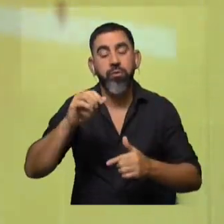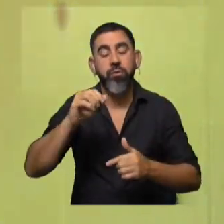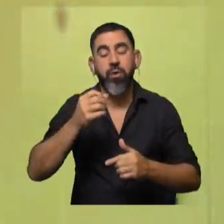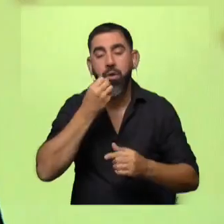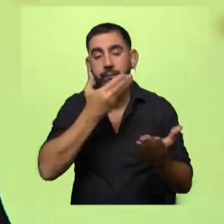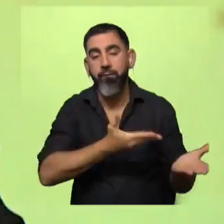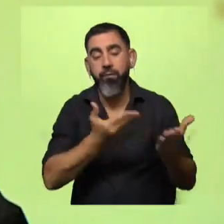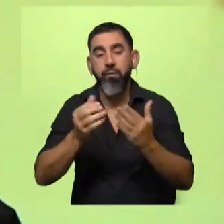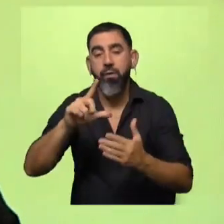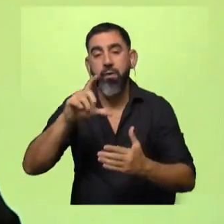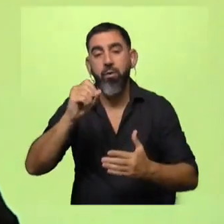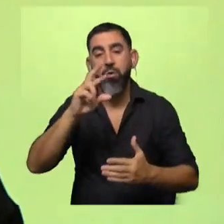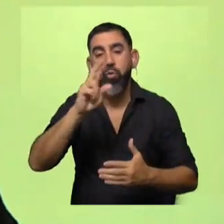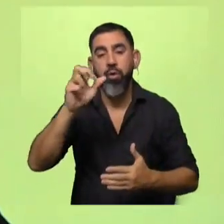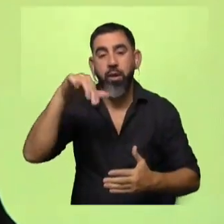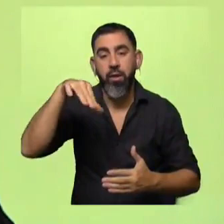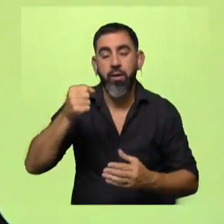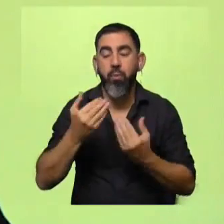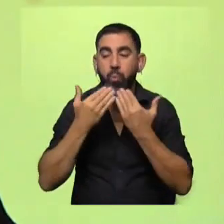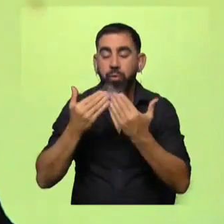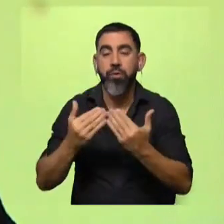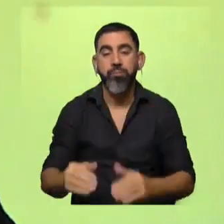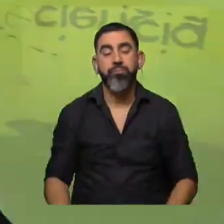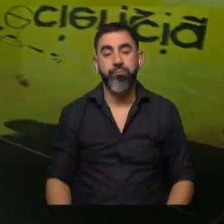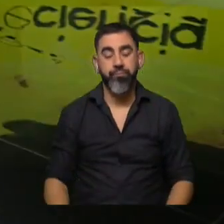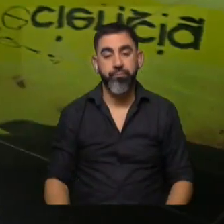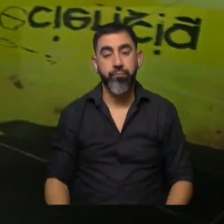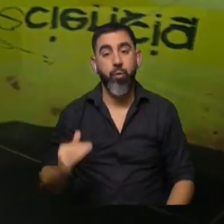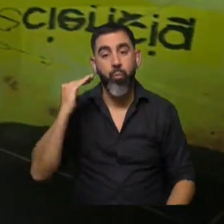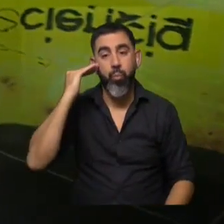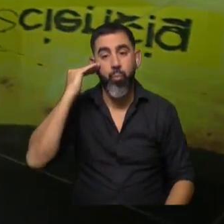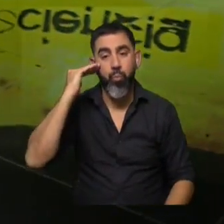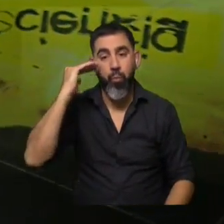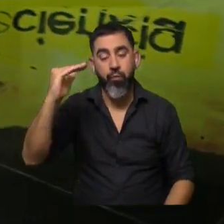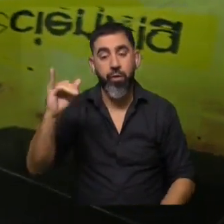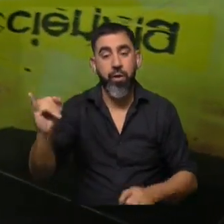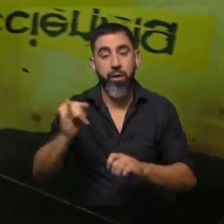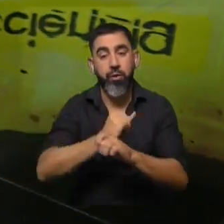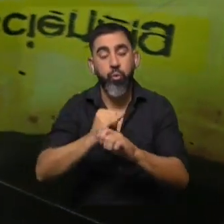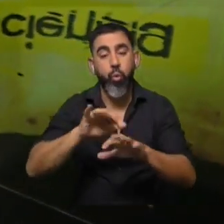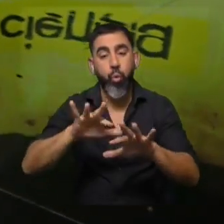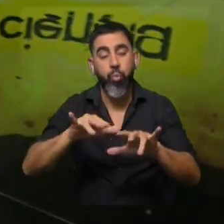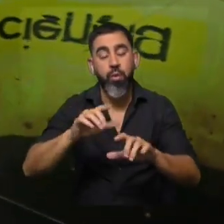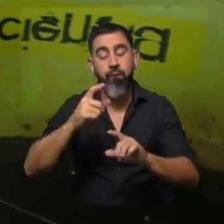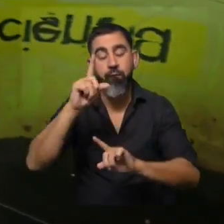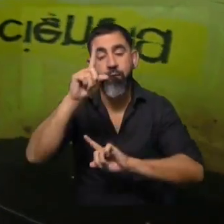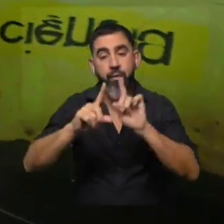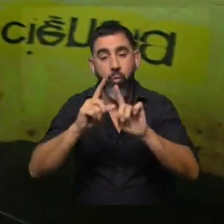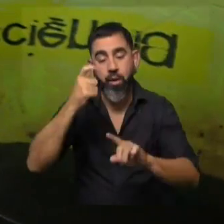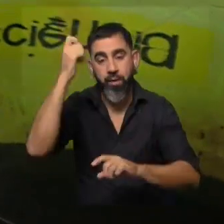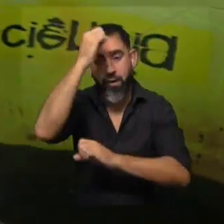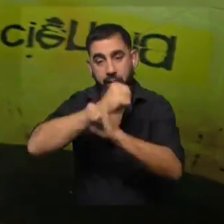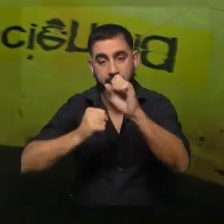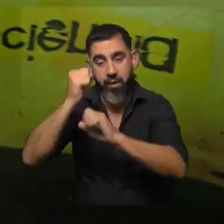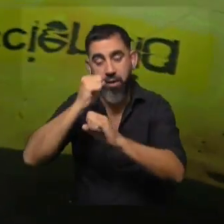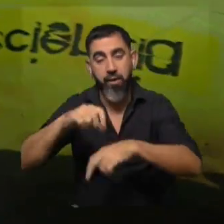Sobre Ciencia. Gracias por acompañarnos en estudios. Muchas gracias, Gustavo. Lorena Echeverri es profesora adjunta en el Instituto de Computación de Facultad de Ingeniería, investigadora